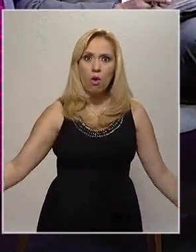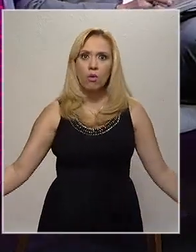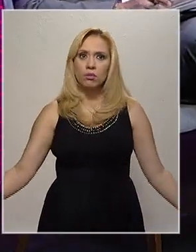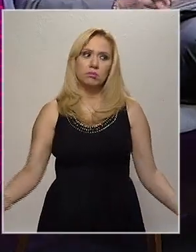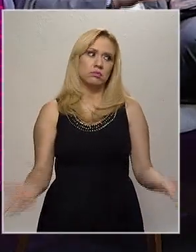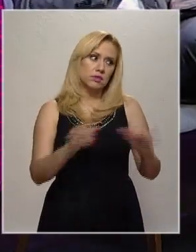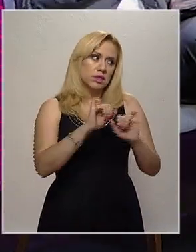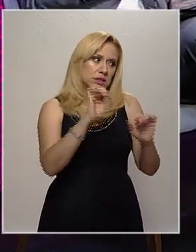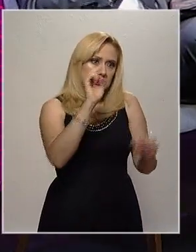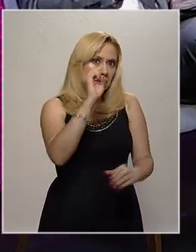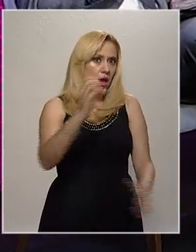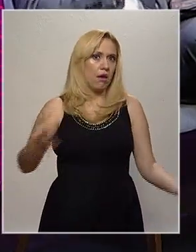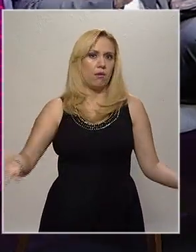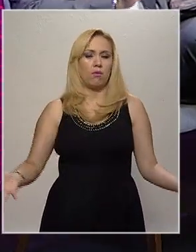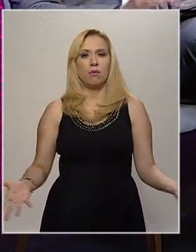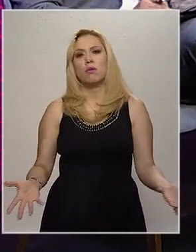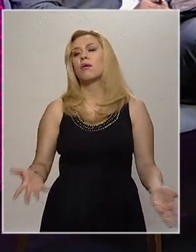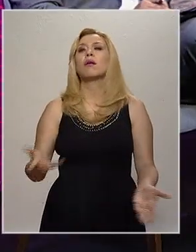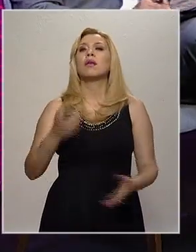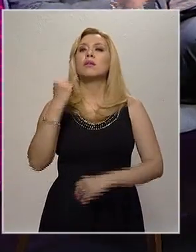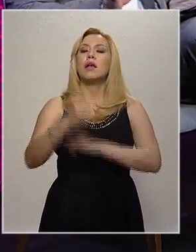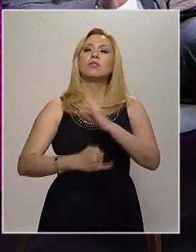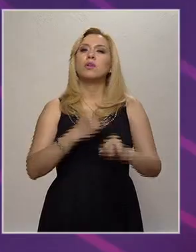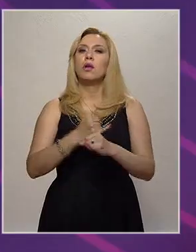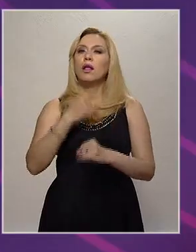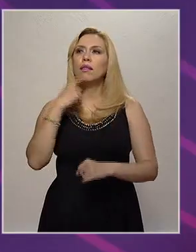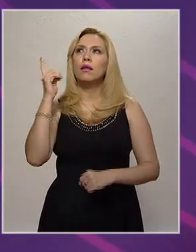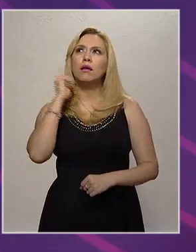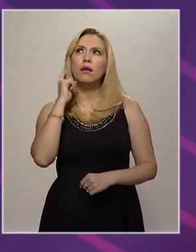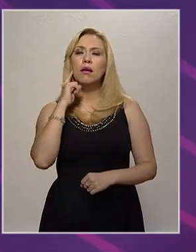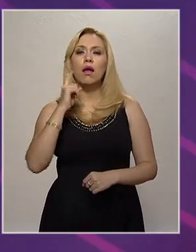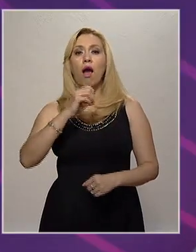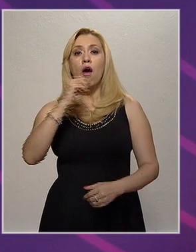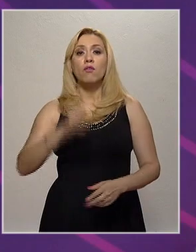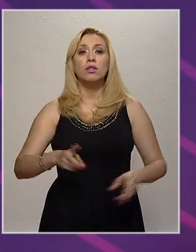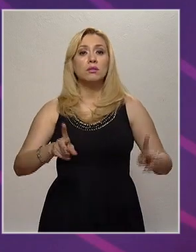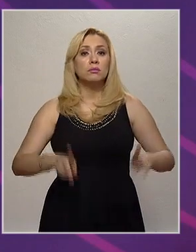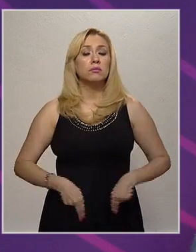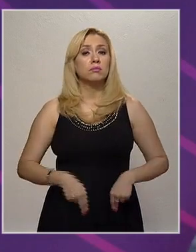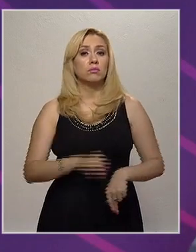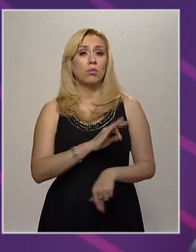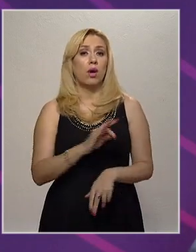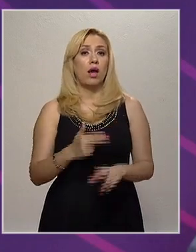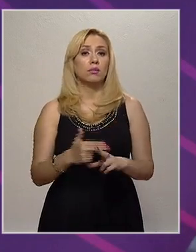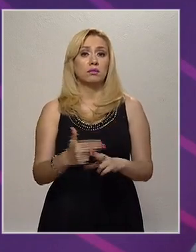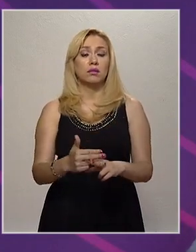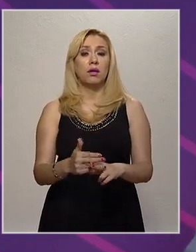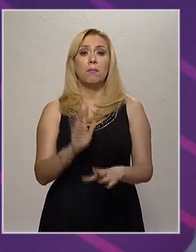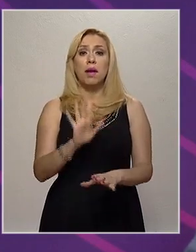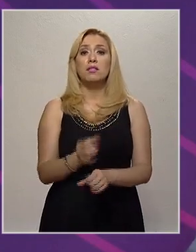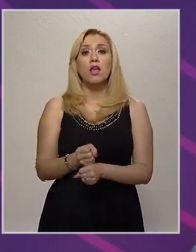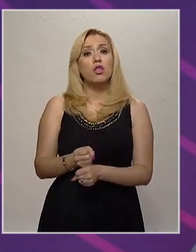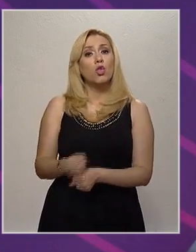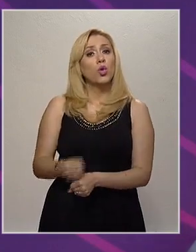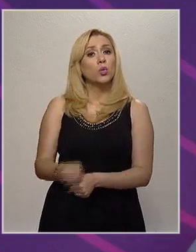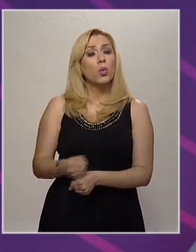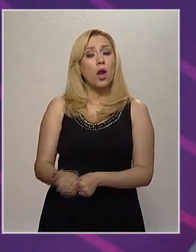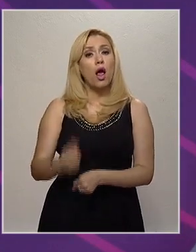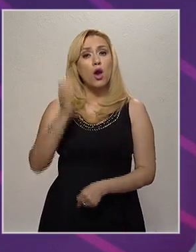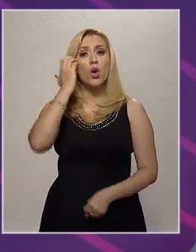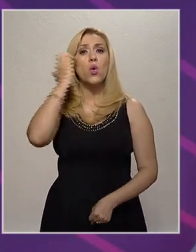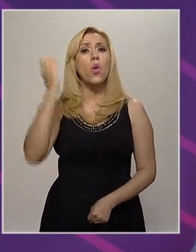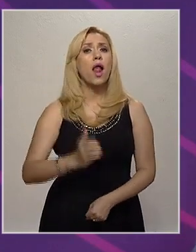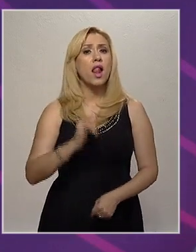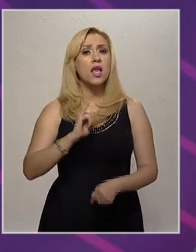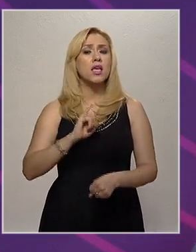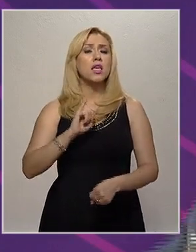0%. De hecho, a nivel de los estándares internacionales, la esterilización forzada puede tipificar incluso como una forma de tortura o de trato cruel e